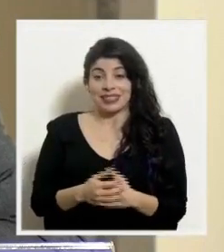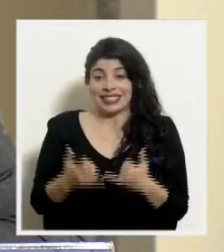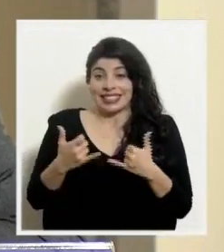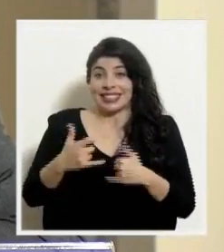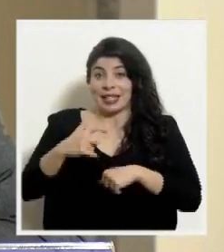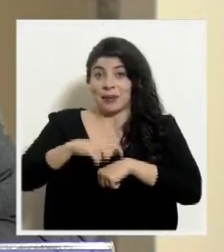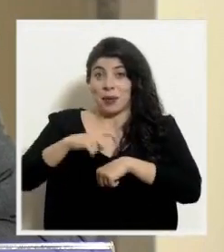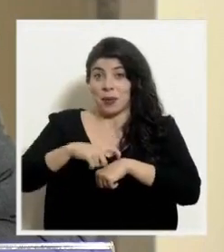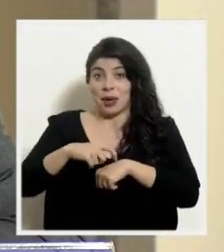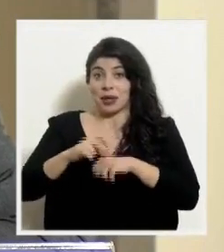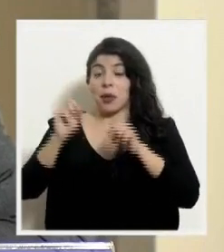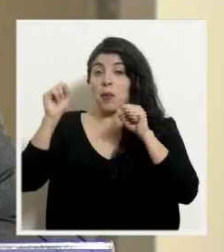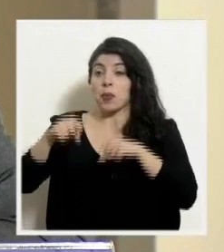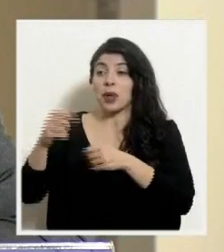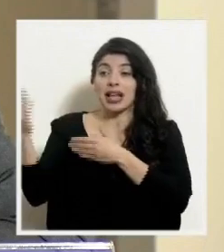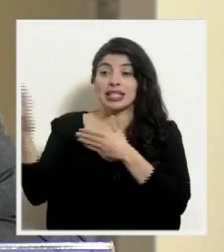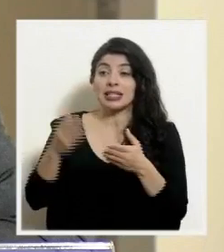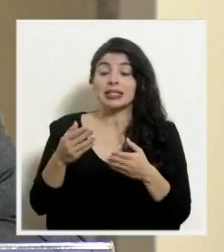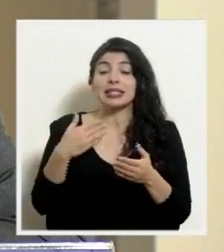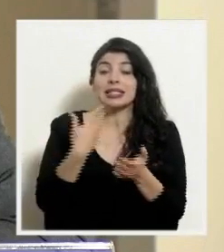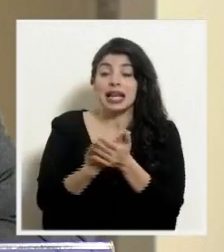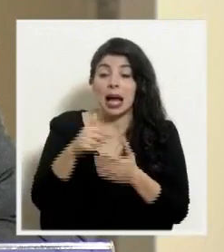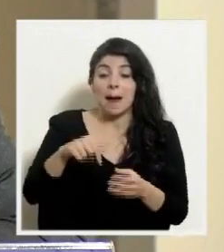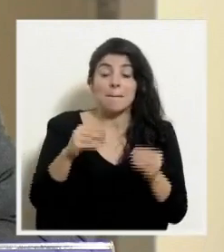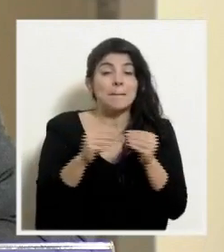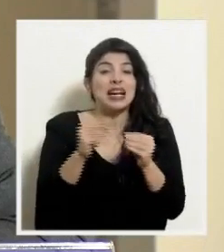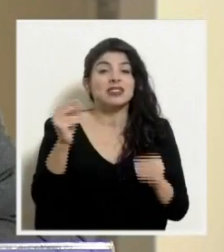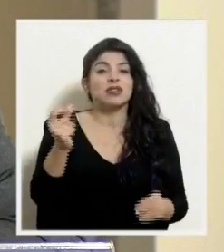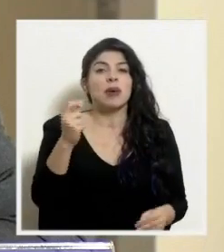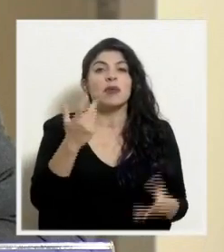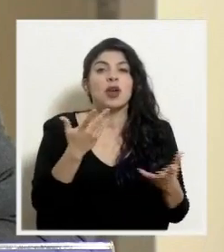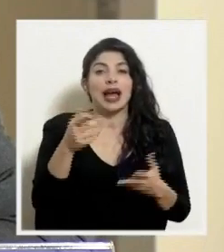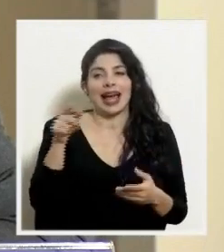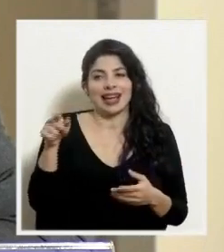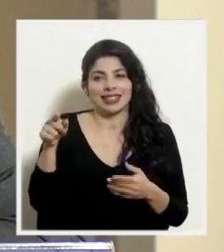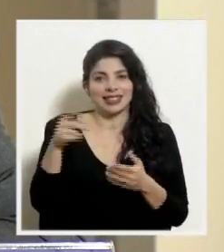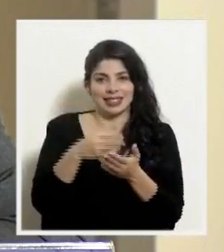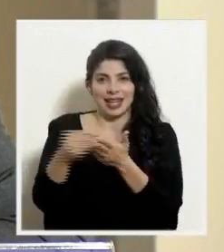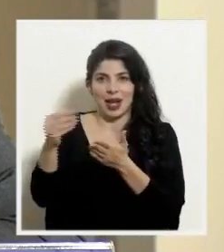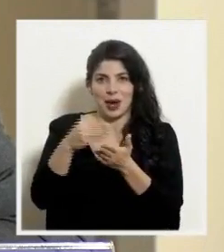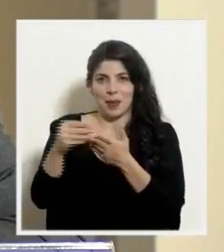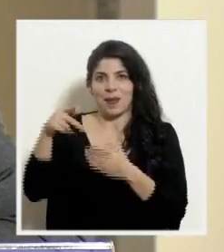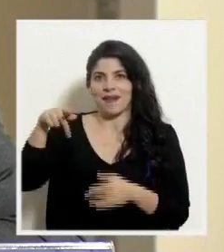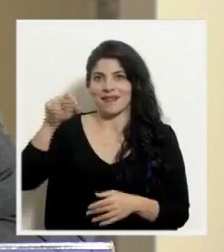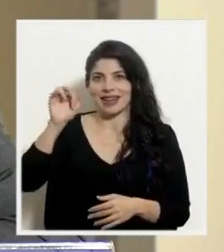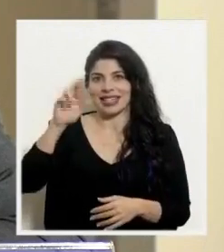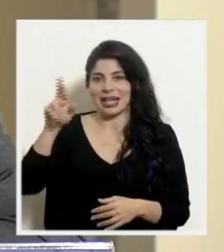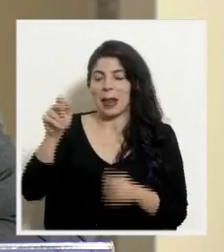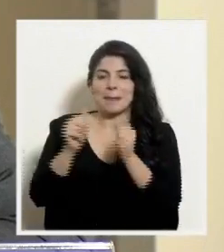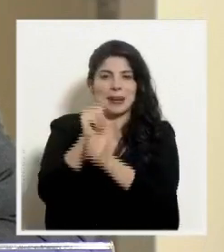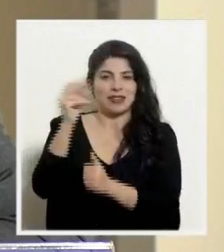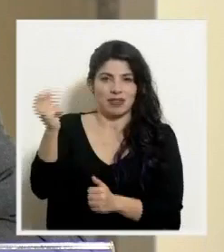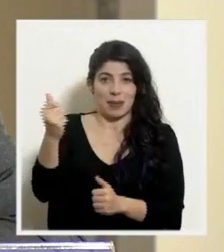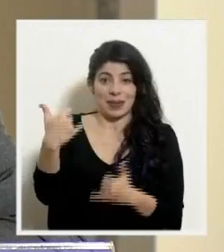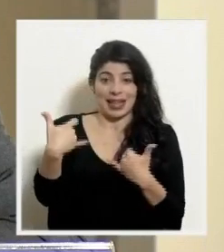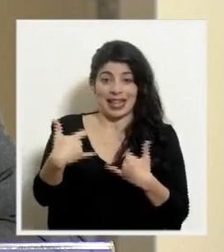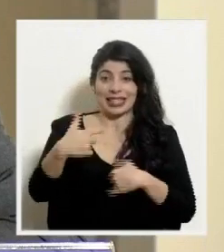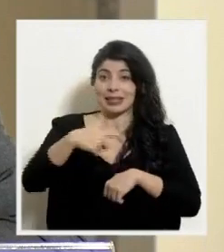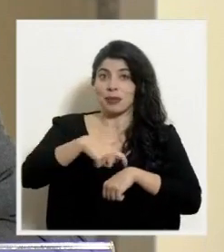este momento pueden llegarnos más rápidamente son las que estamos adquiriendo a Pfizer. No tenemos en este